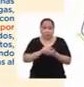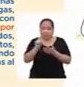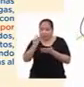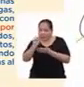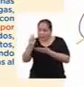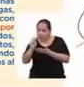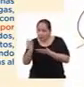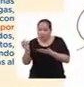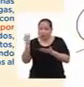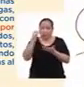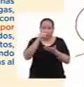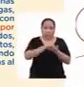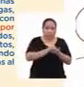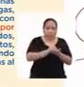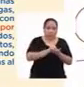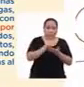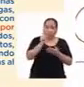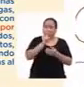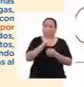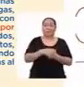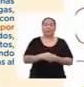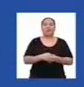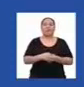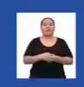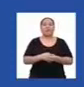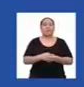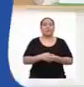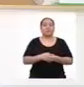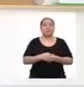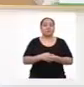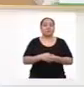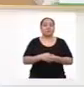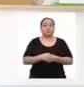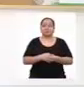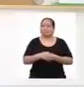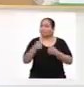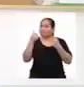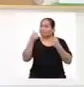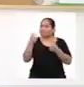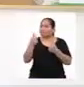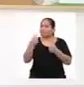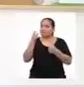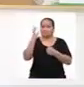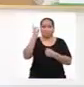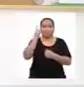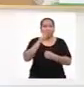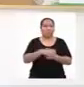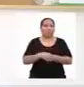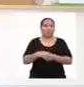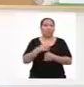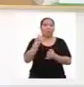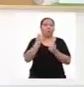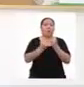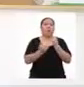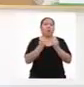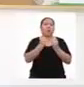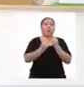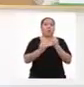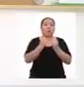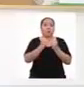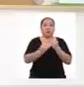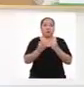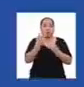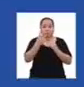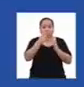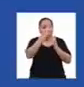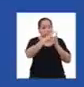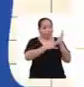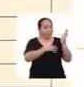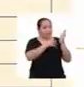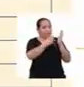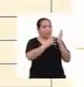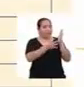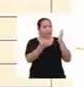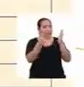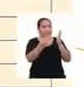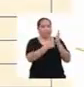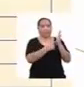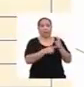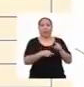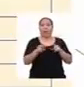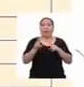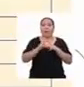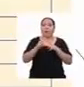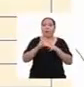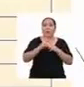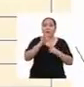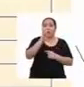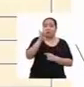Me parece que quedó mucho mejor, profesora. Vamos con la última pregunta de nuestra tabla de revisión. ¿El